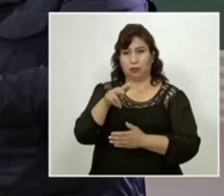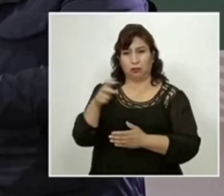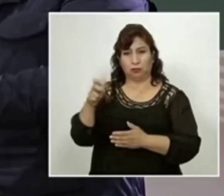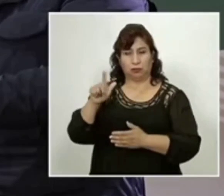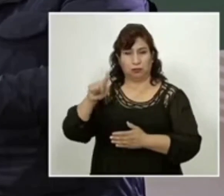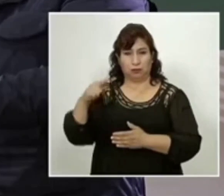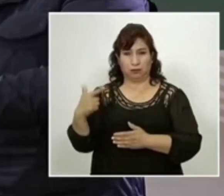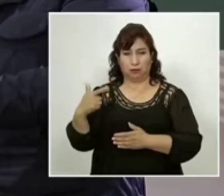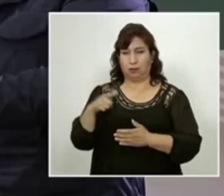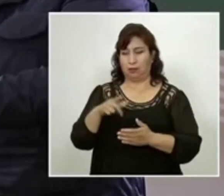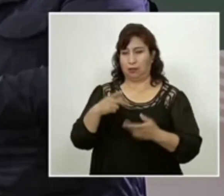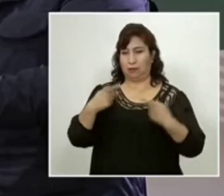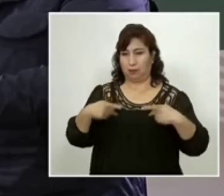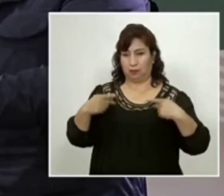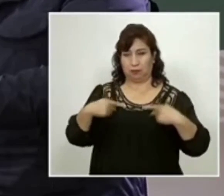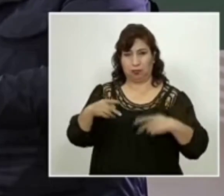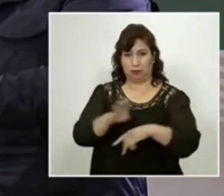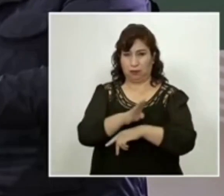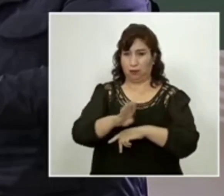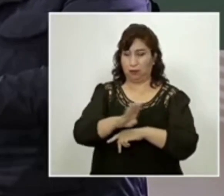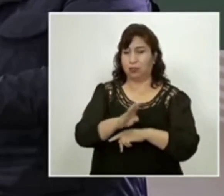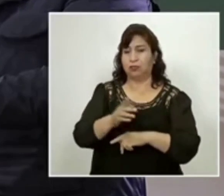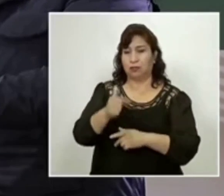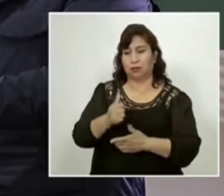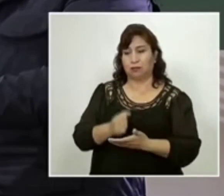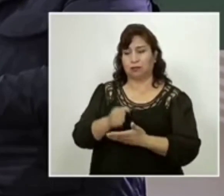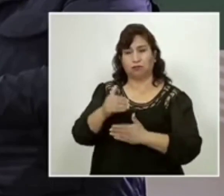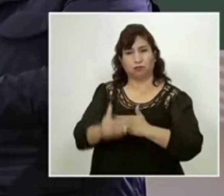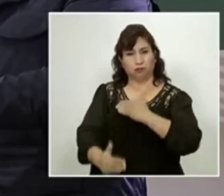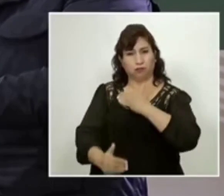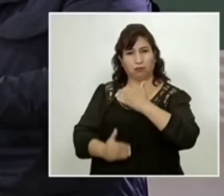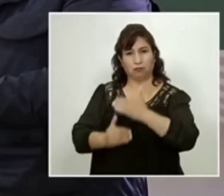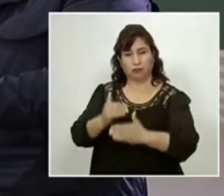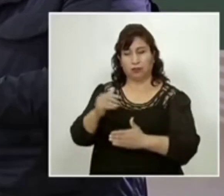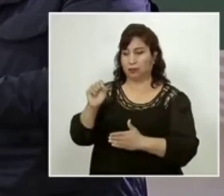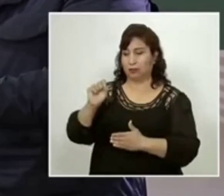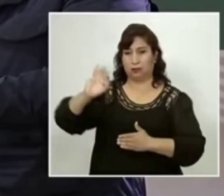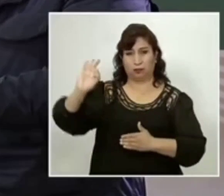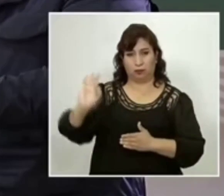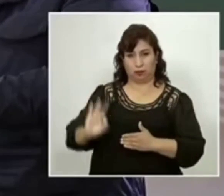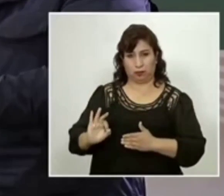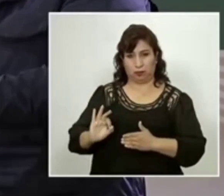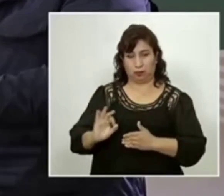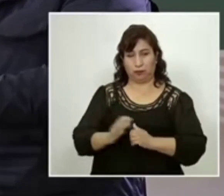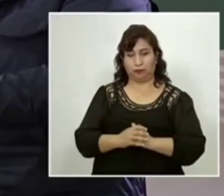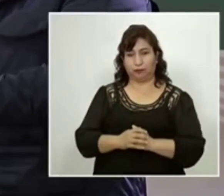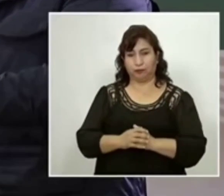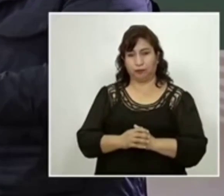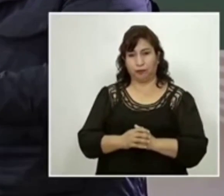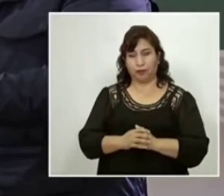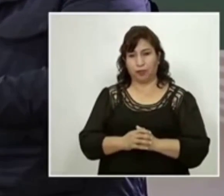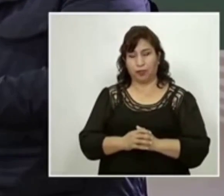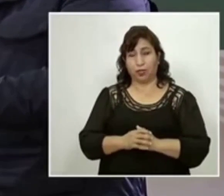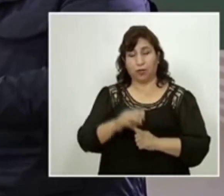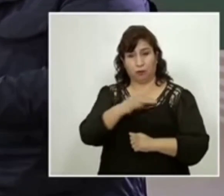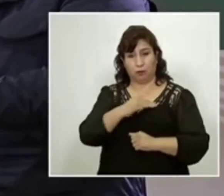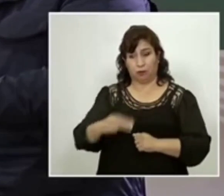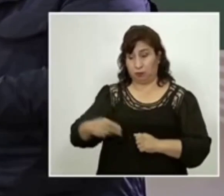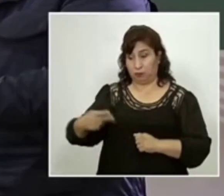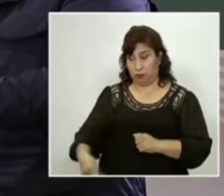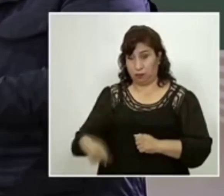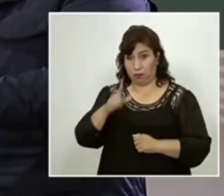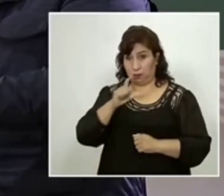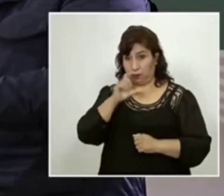18,877 nuevos derechohabientes, de lo cual se lleva un avance del 60%. En el municipio de